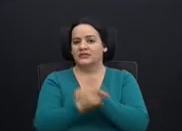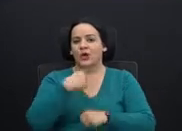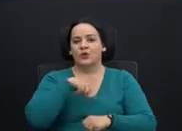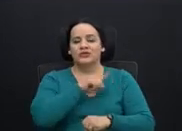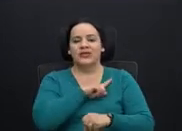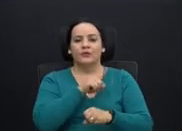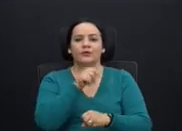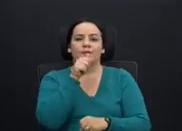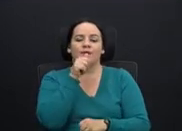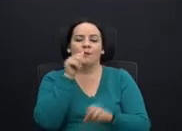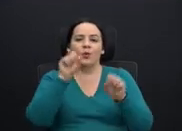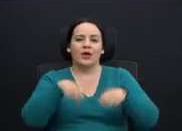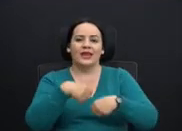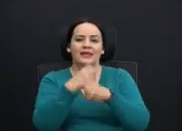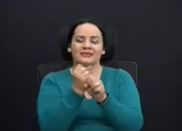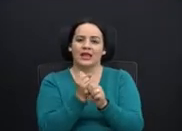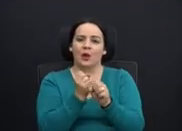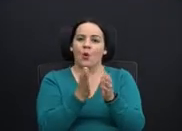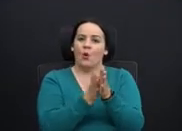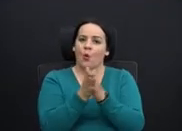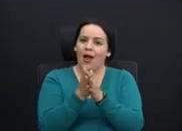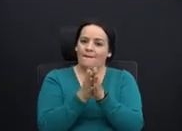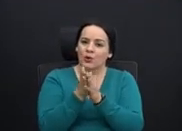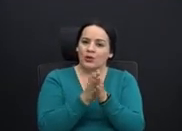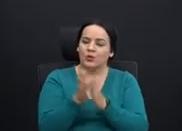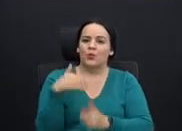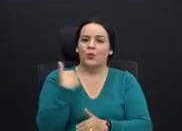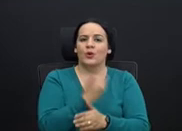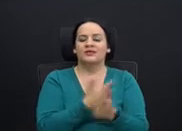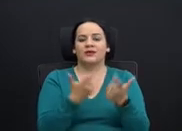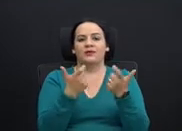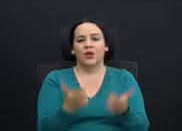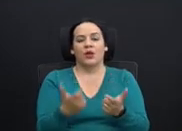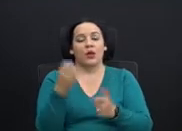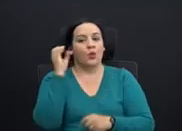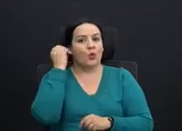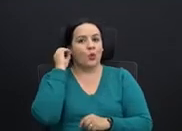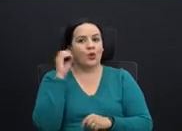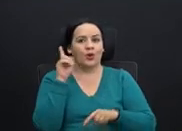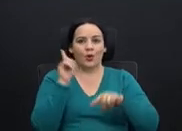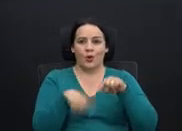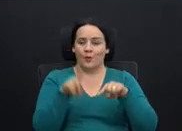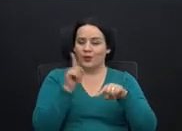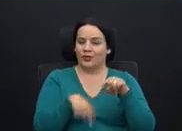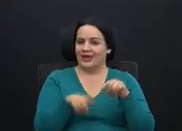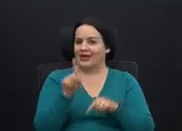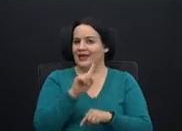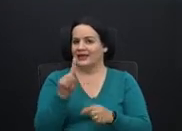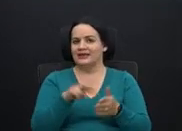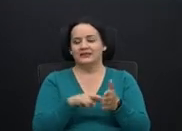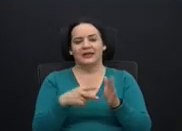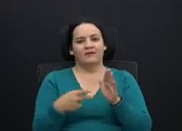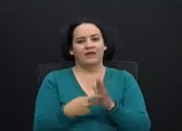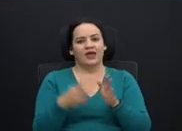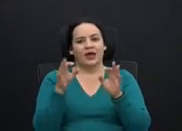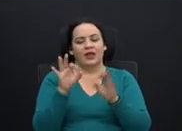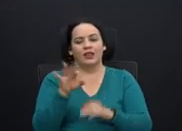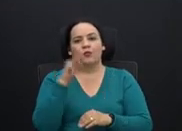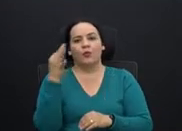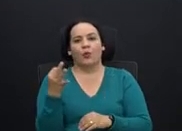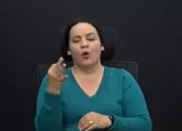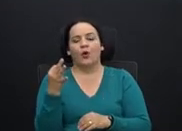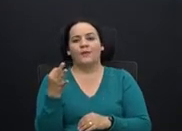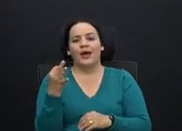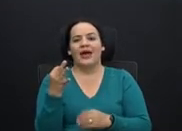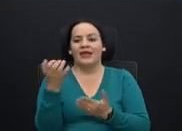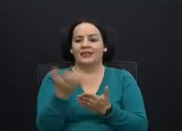poder realizar un aprovechamiento de nuestras riquezas y el oro no podría significar una forma